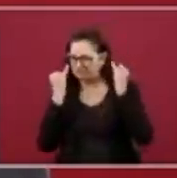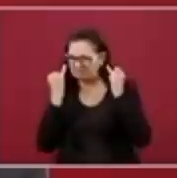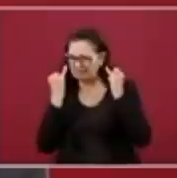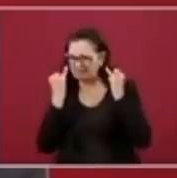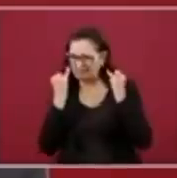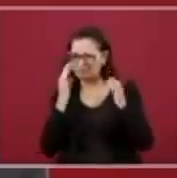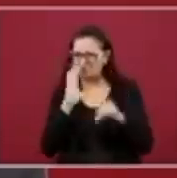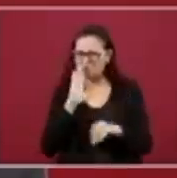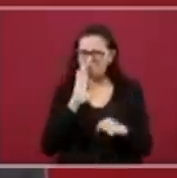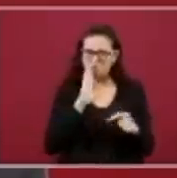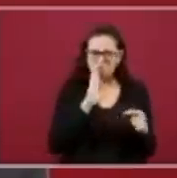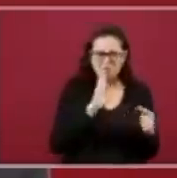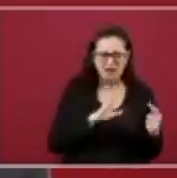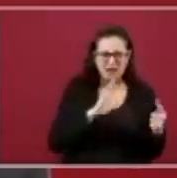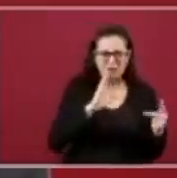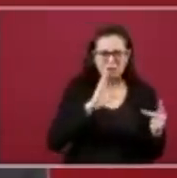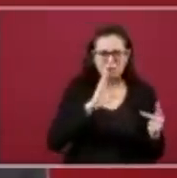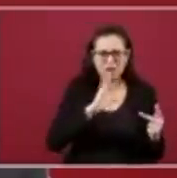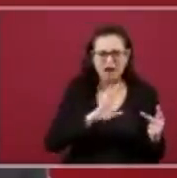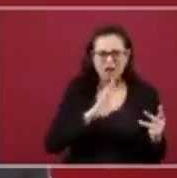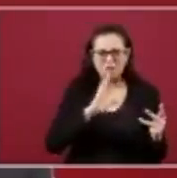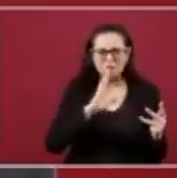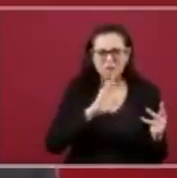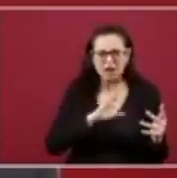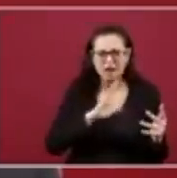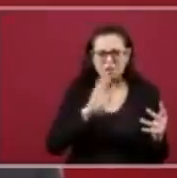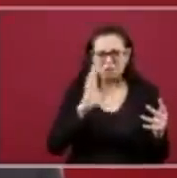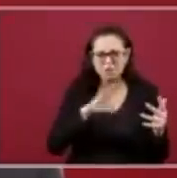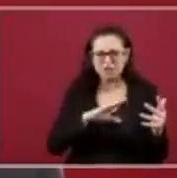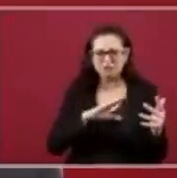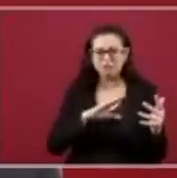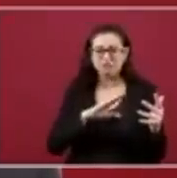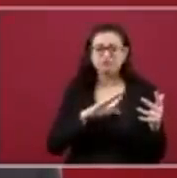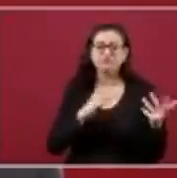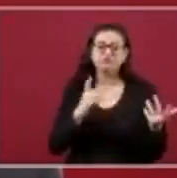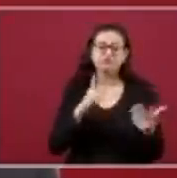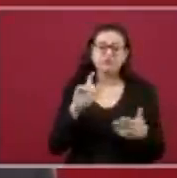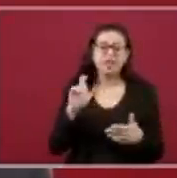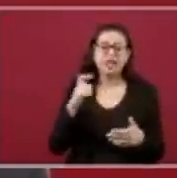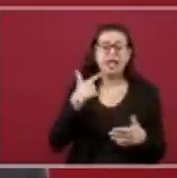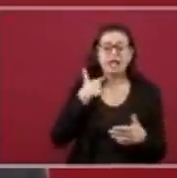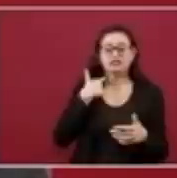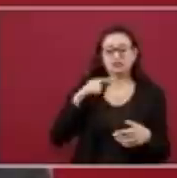una herencia de obras